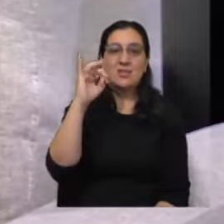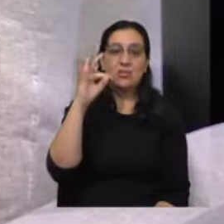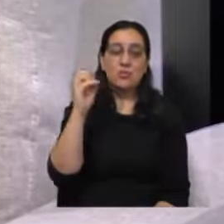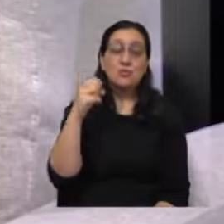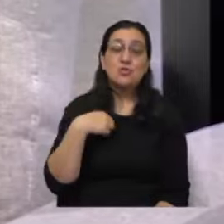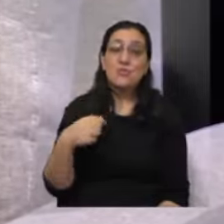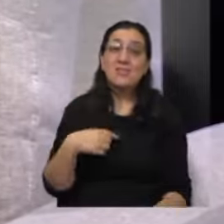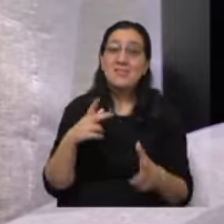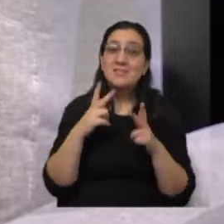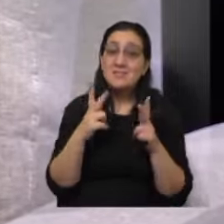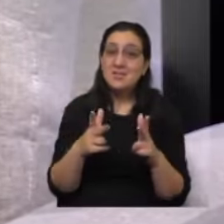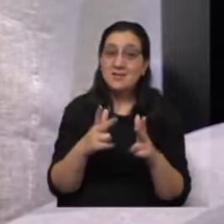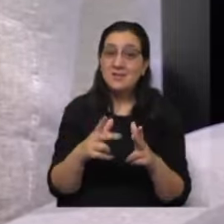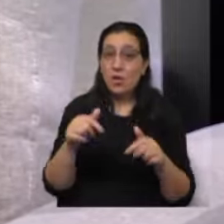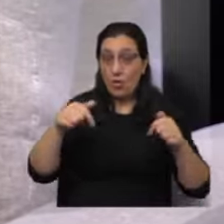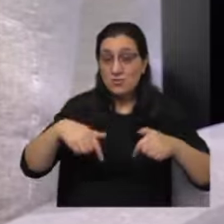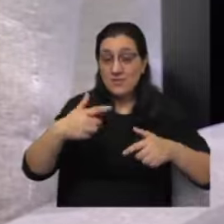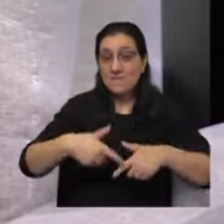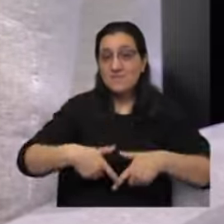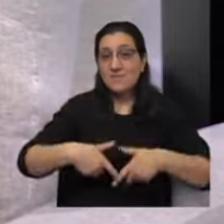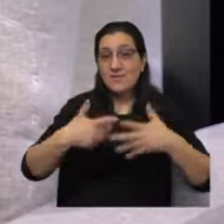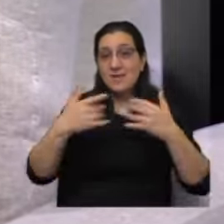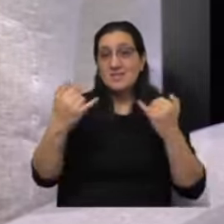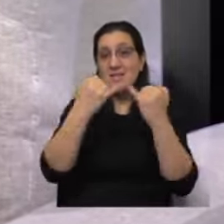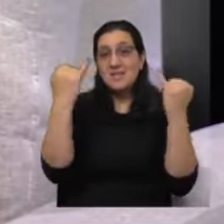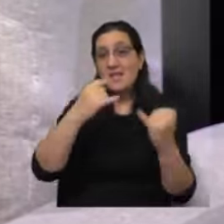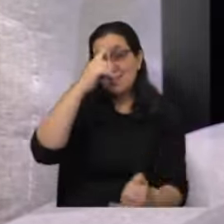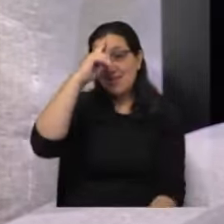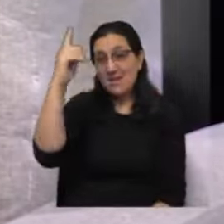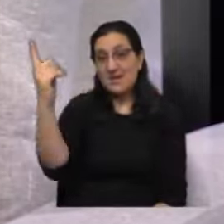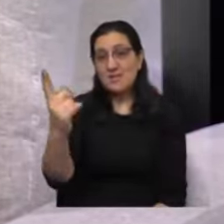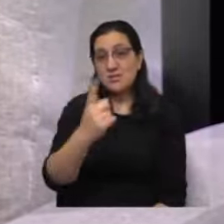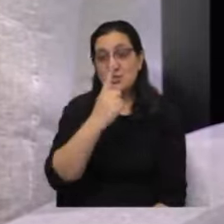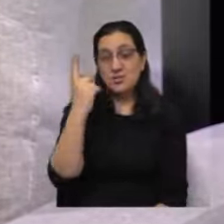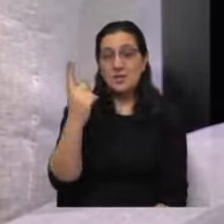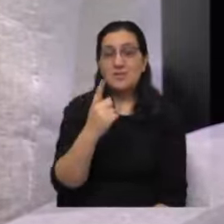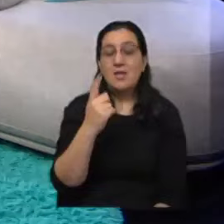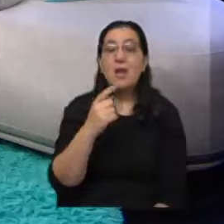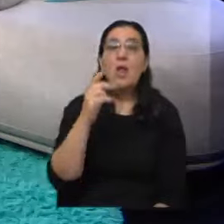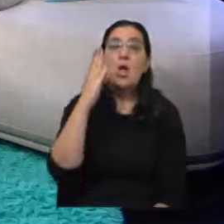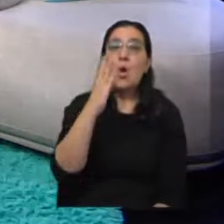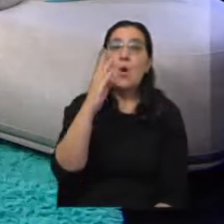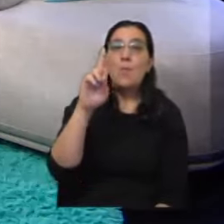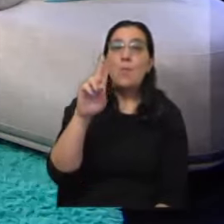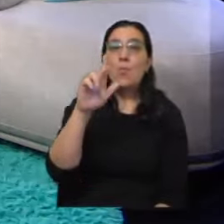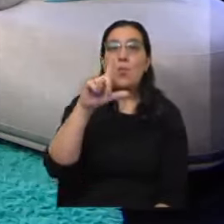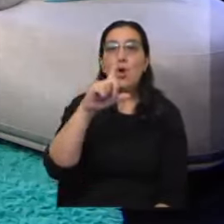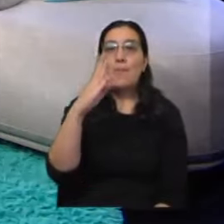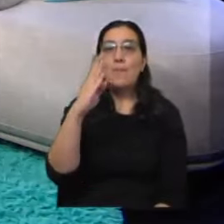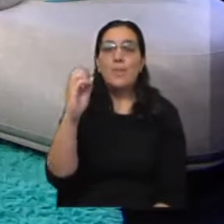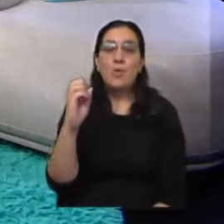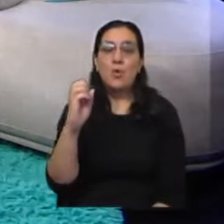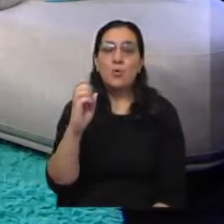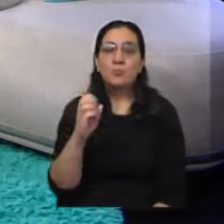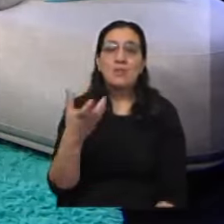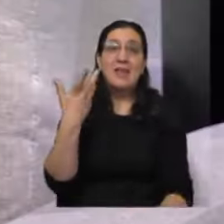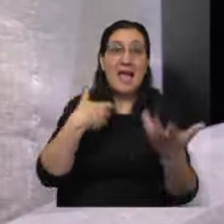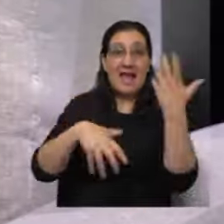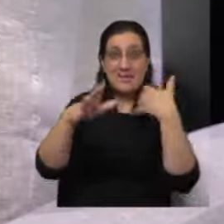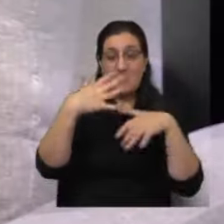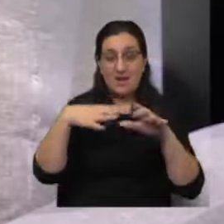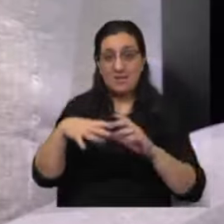decir que se celebra es el Día Internacional del Pulpo. ¡Opa! Del pulpo. Aquí traje algunos